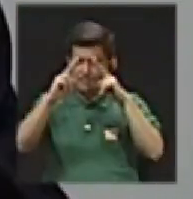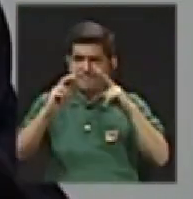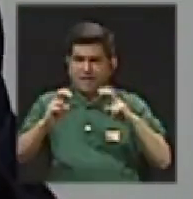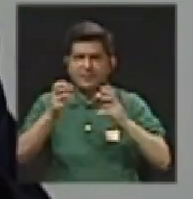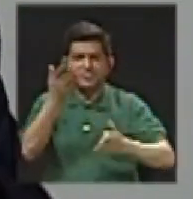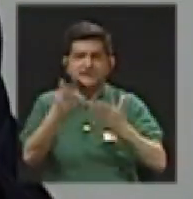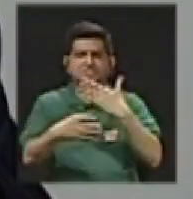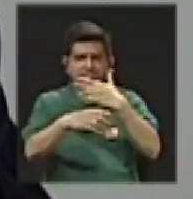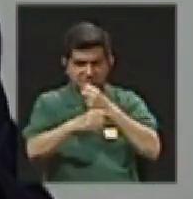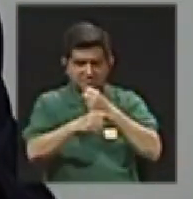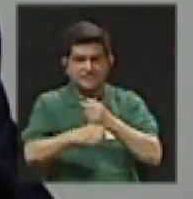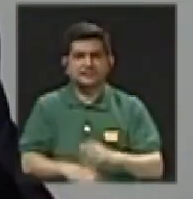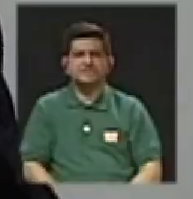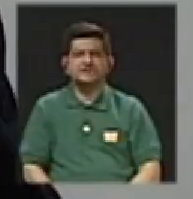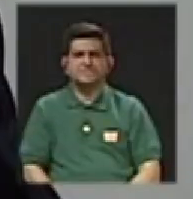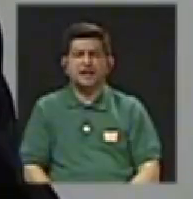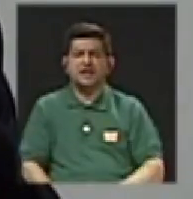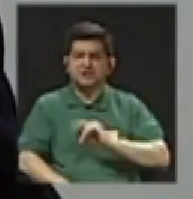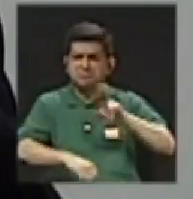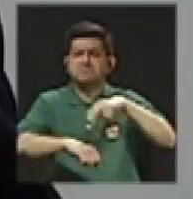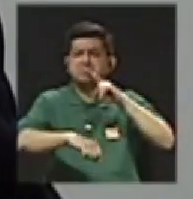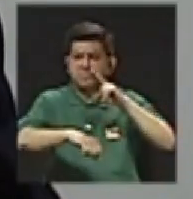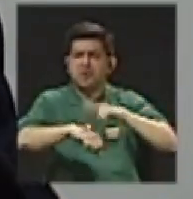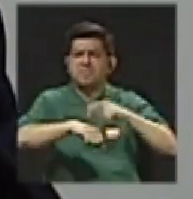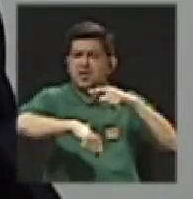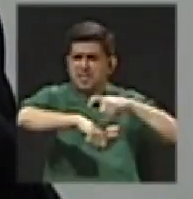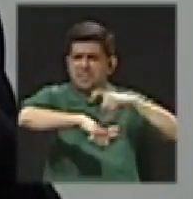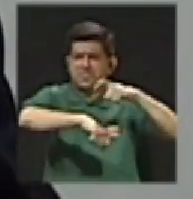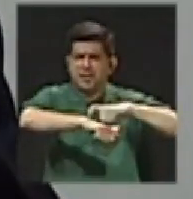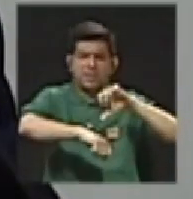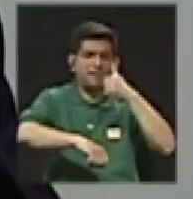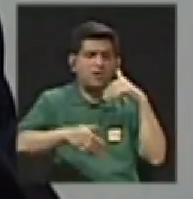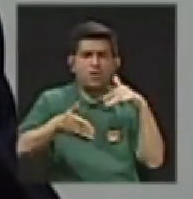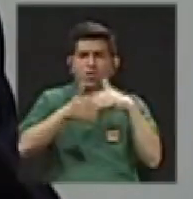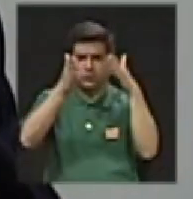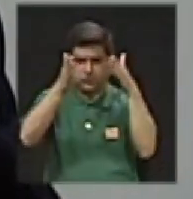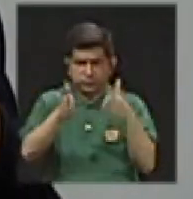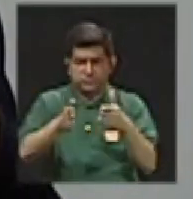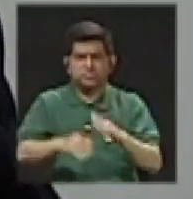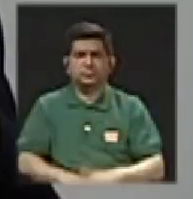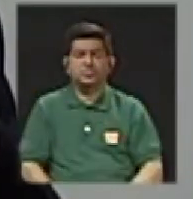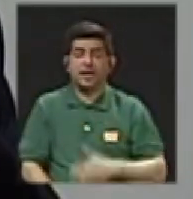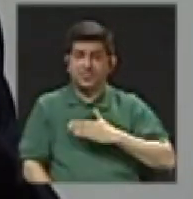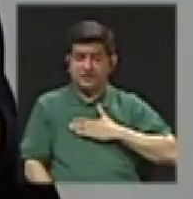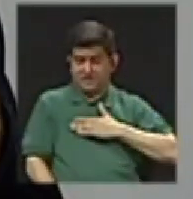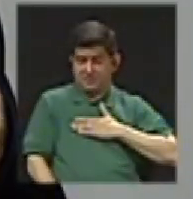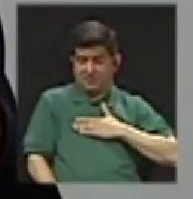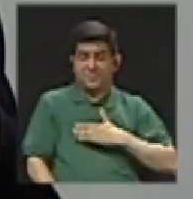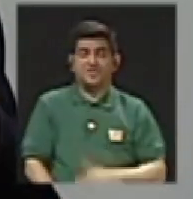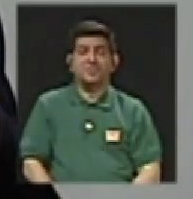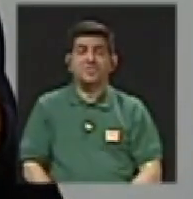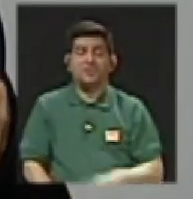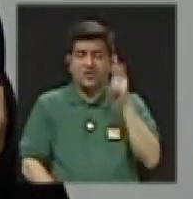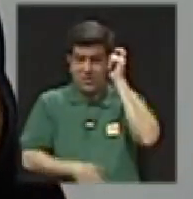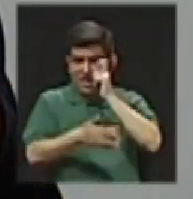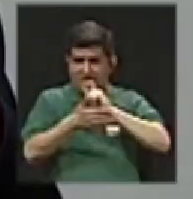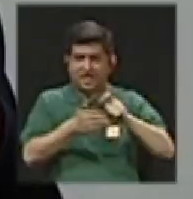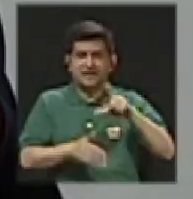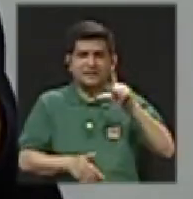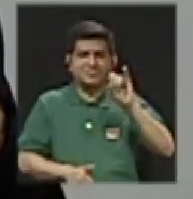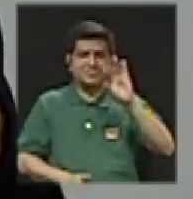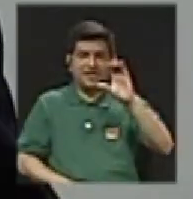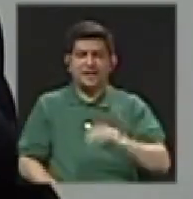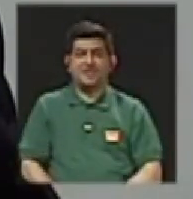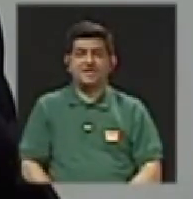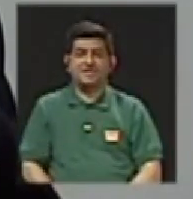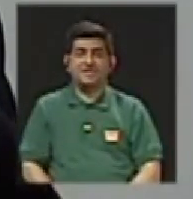que hace con alguna frecuencia otro estudiante mío de tesis de licenciatura,